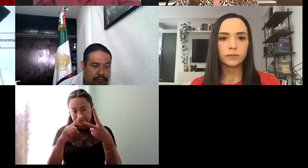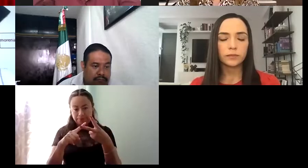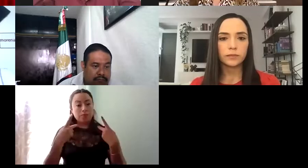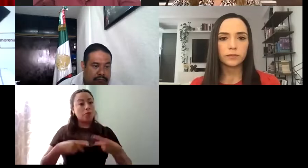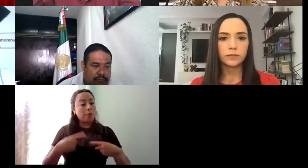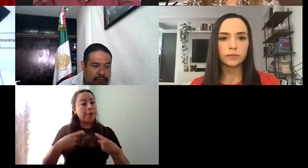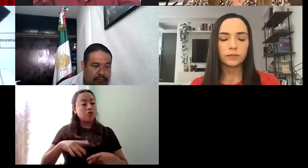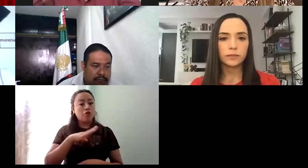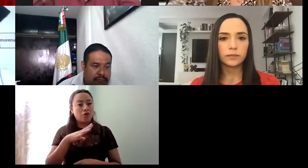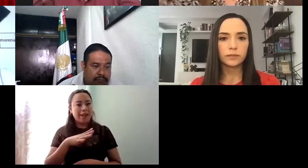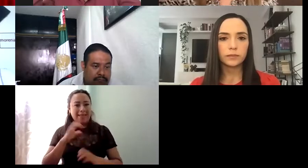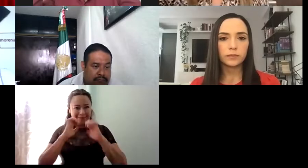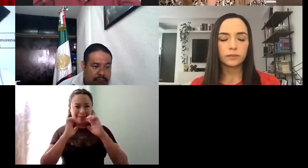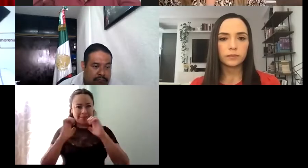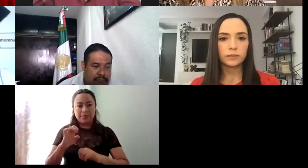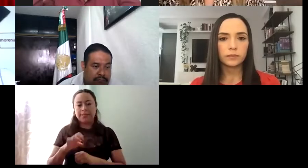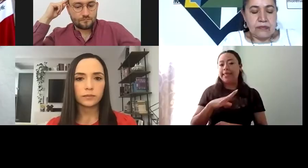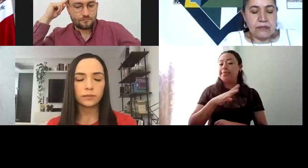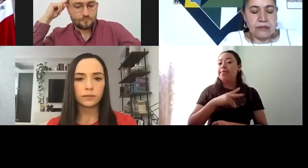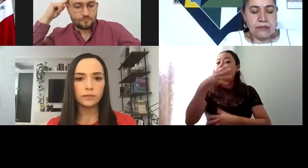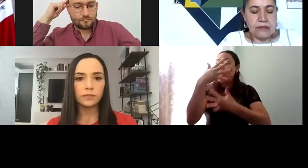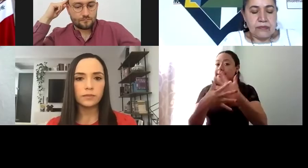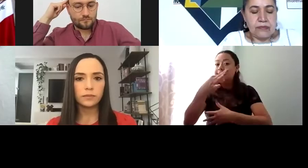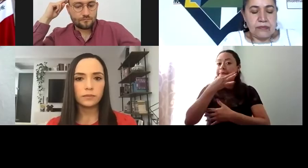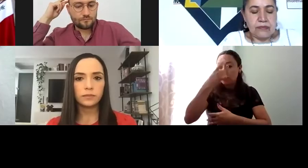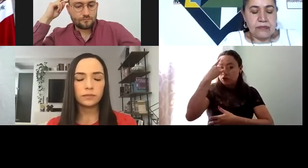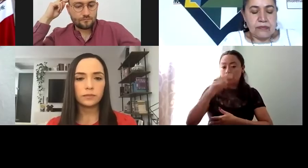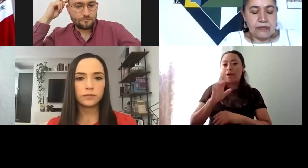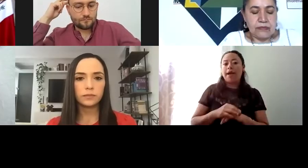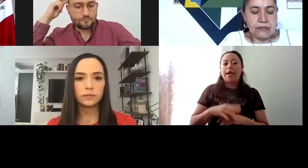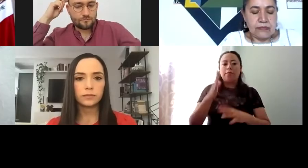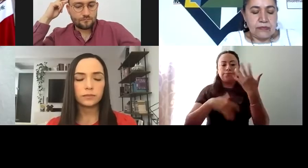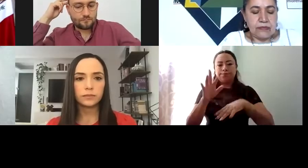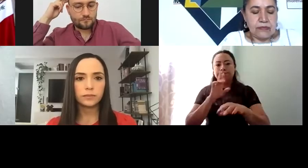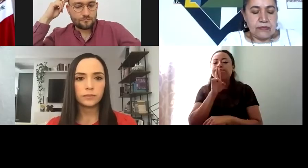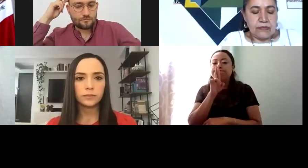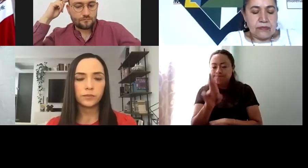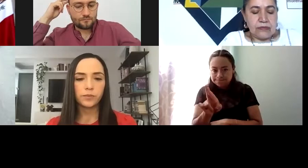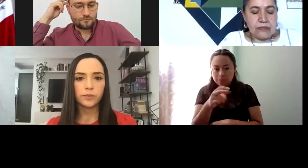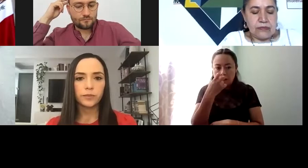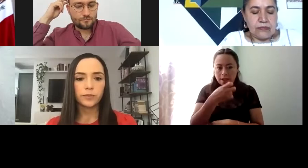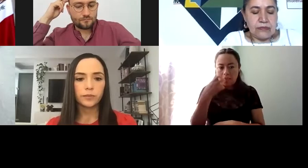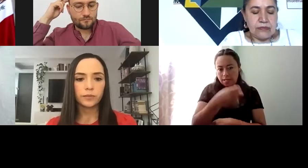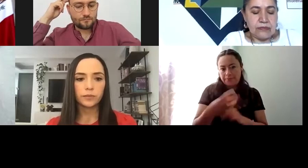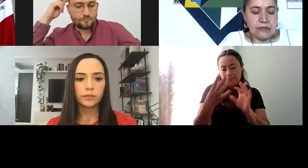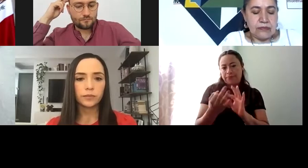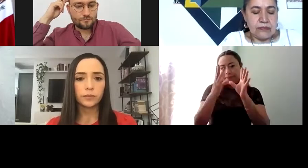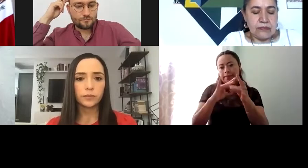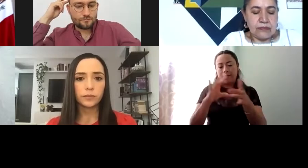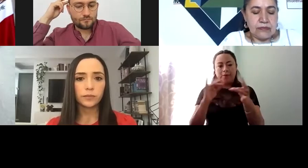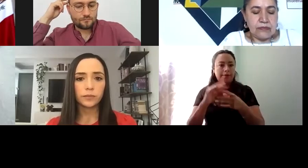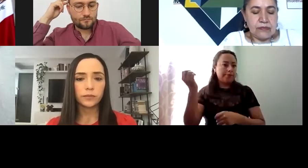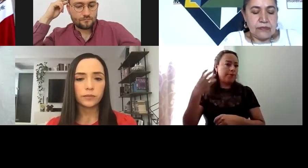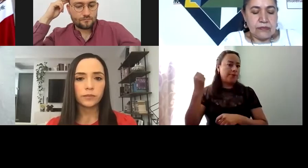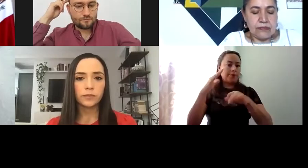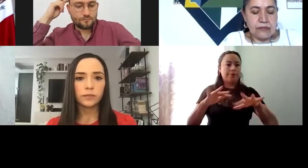15 minutos para exponer de forma oral a las diputadas y diputados integrantes de la Comisión de Derechos Humanos del Congreso de la Ciudad de